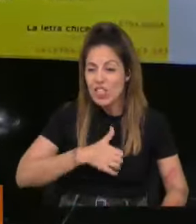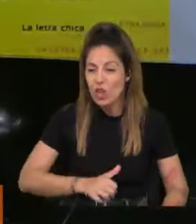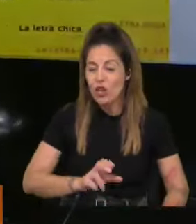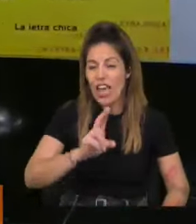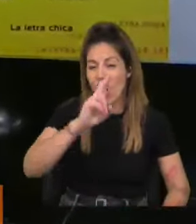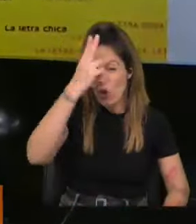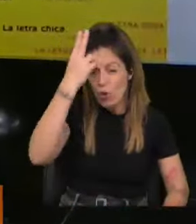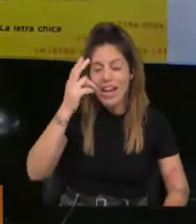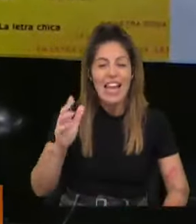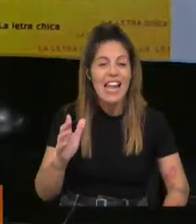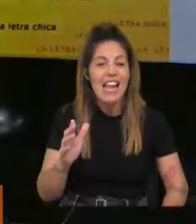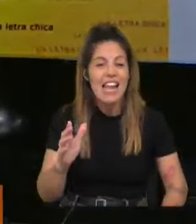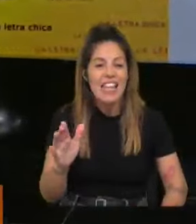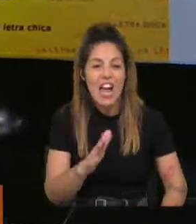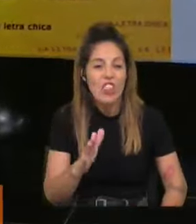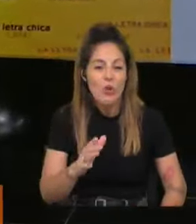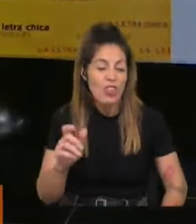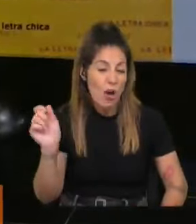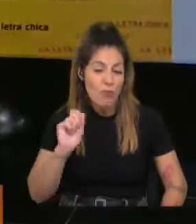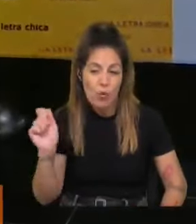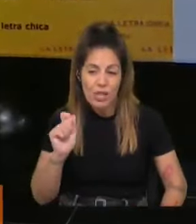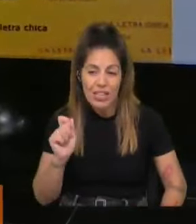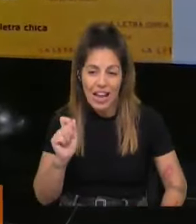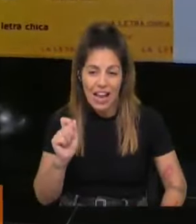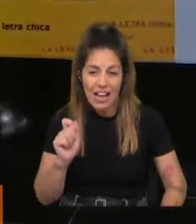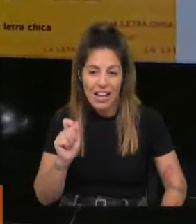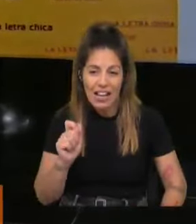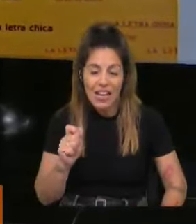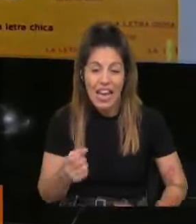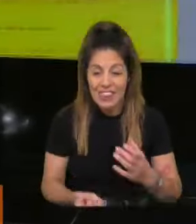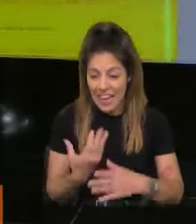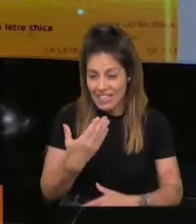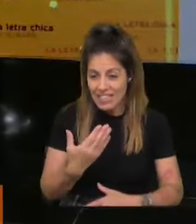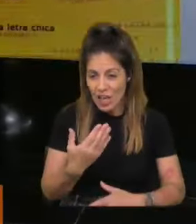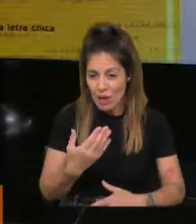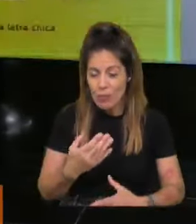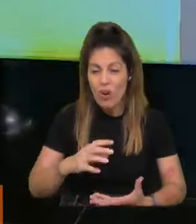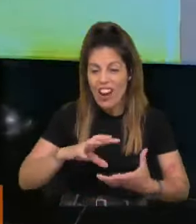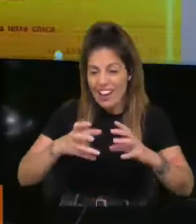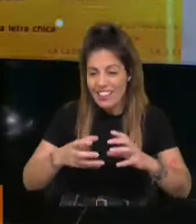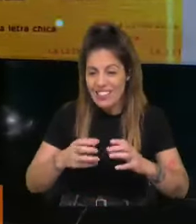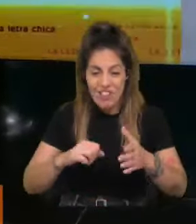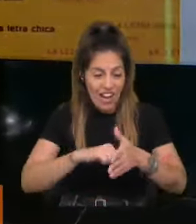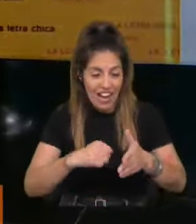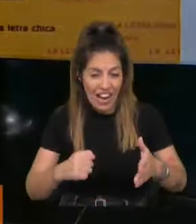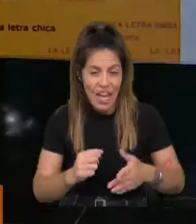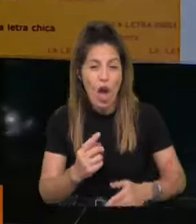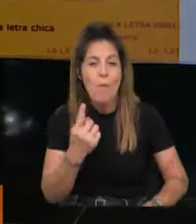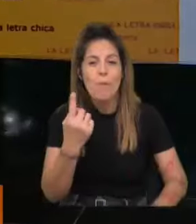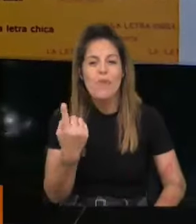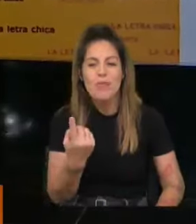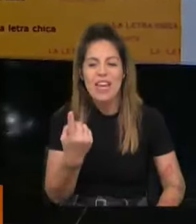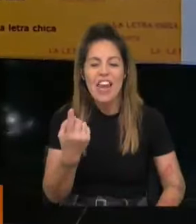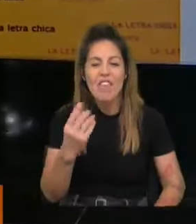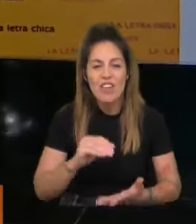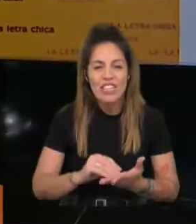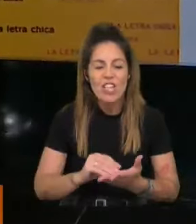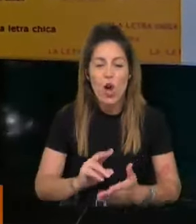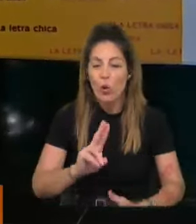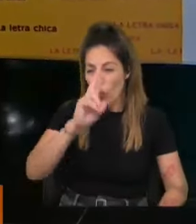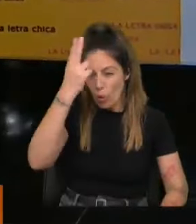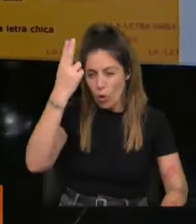deuda pública la deuda externa nace a partir de las crisis bancarias la primera ves que el Uruguay contrae deuda con